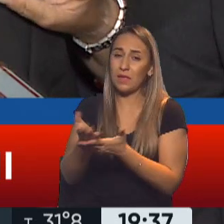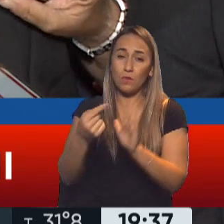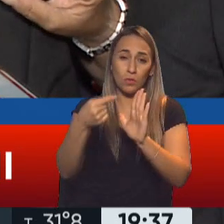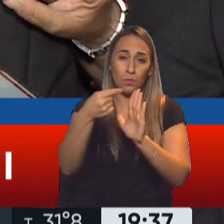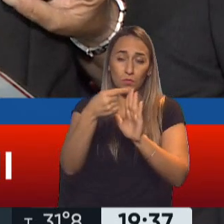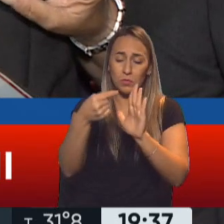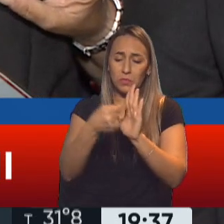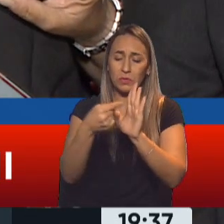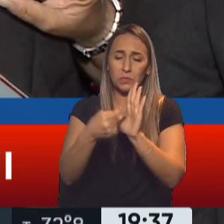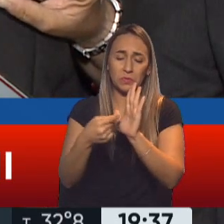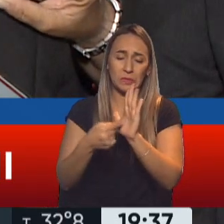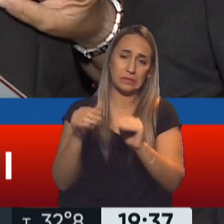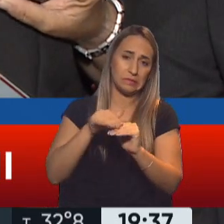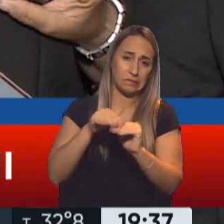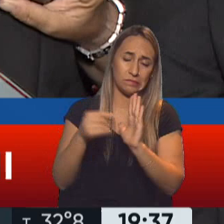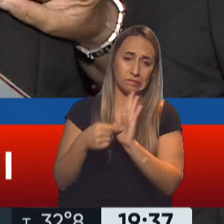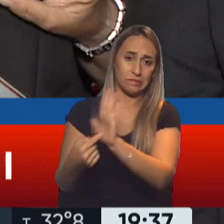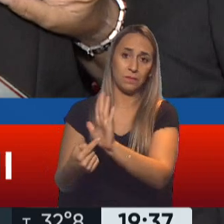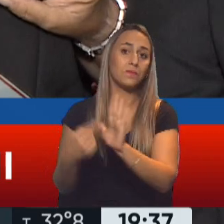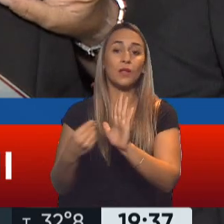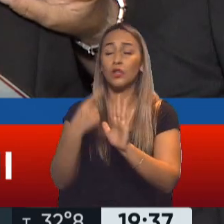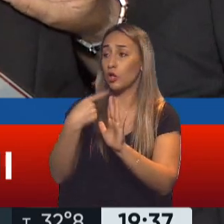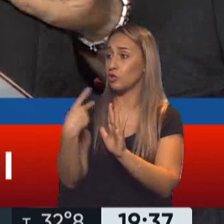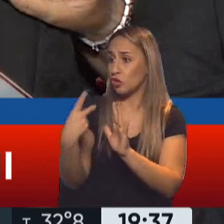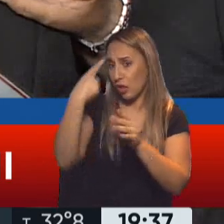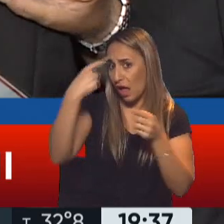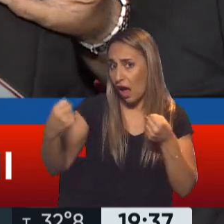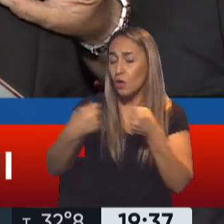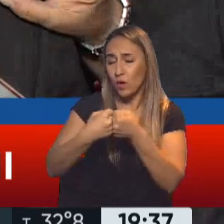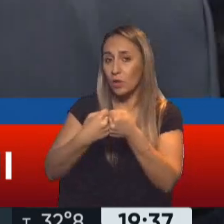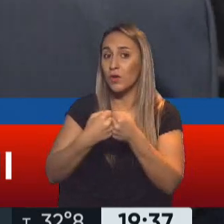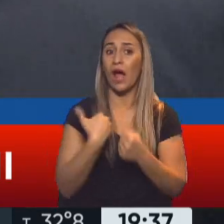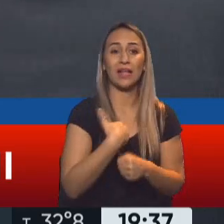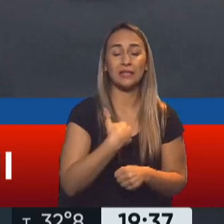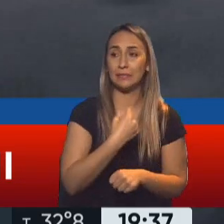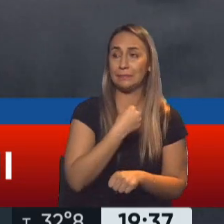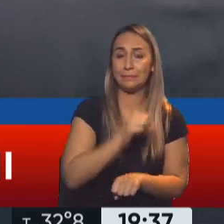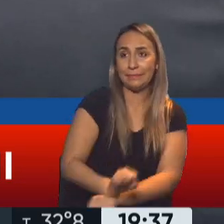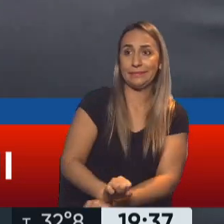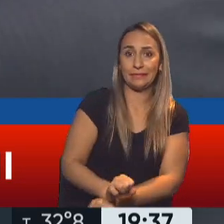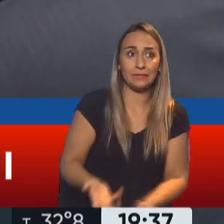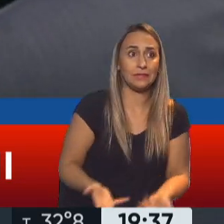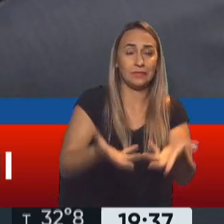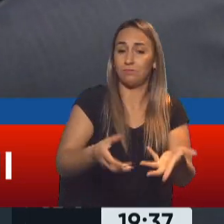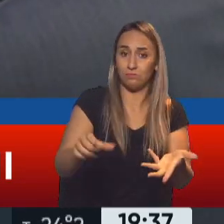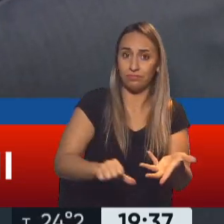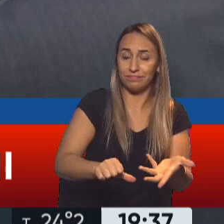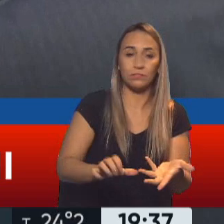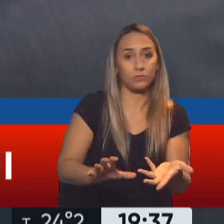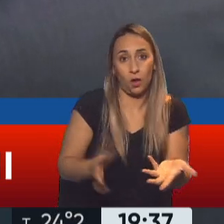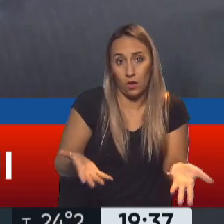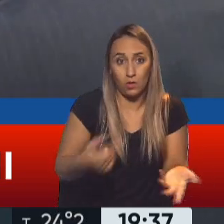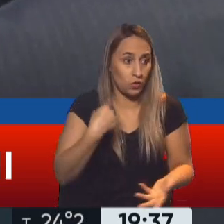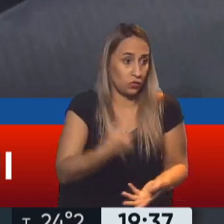único que pedimos es que este acuerdo no impida el crecimiento de la Argentina. Tenemos que seguir creciendo y tenemos que